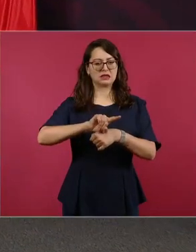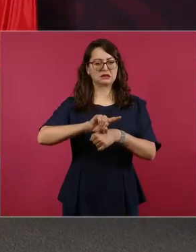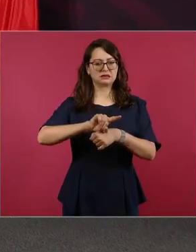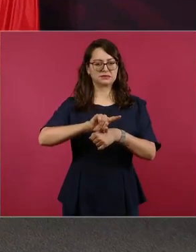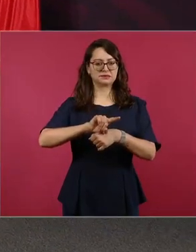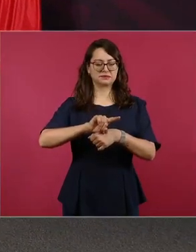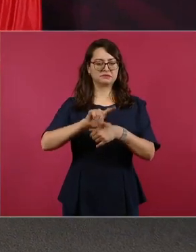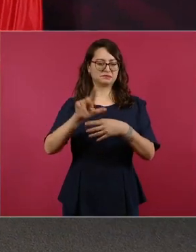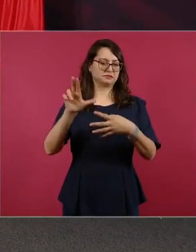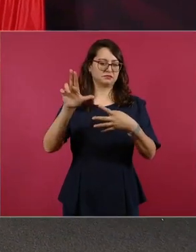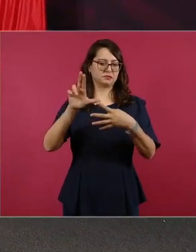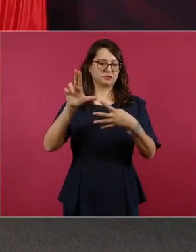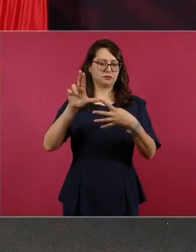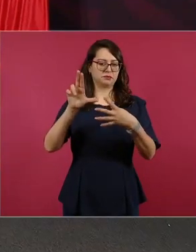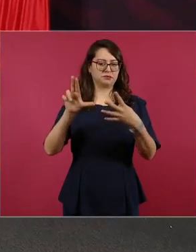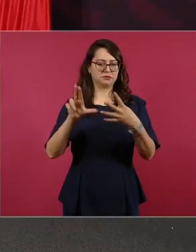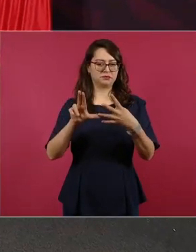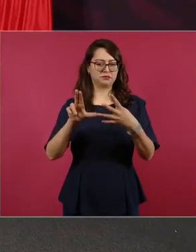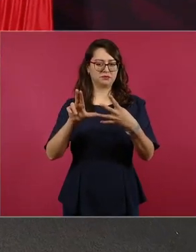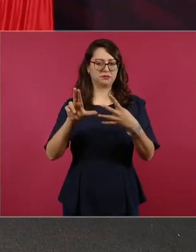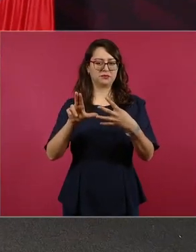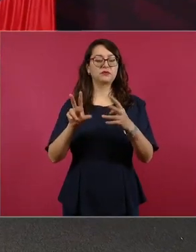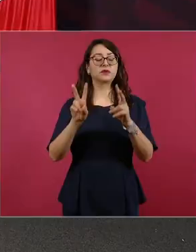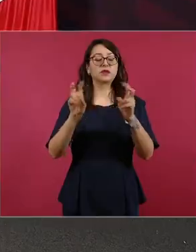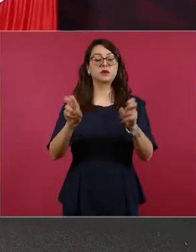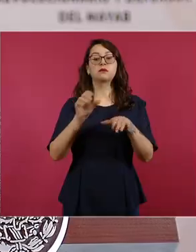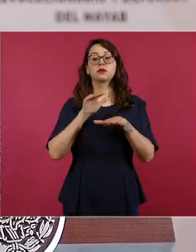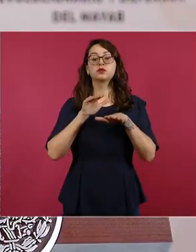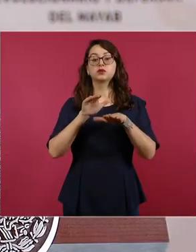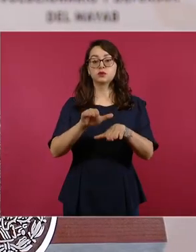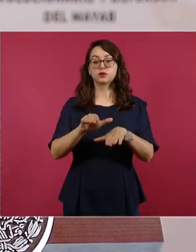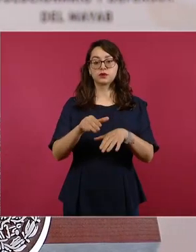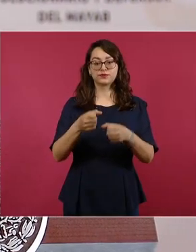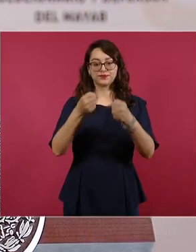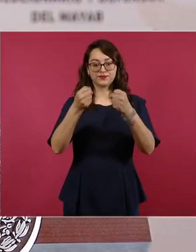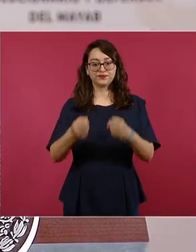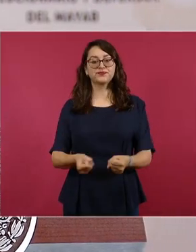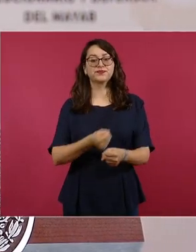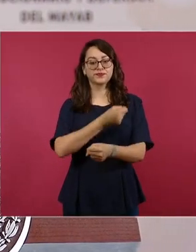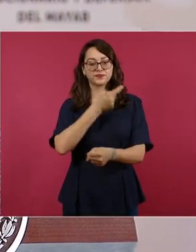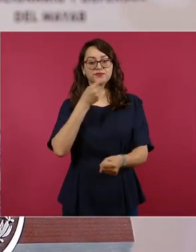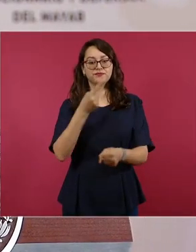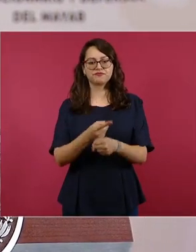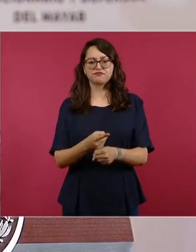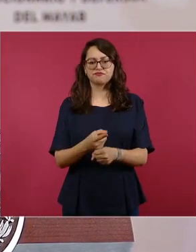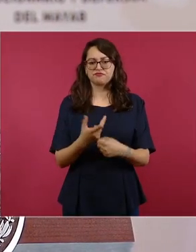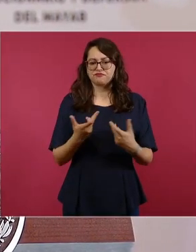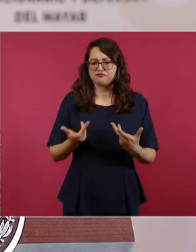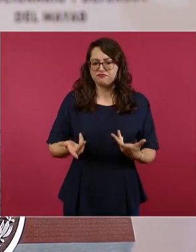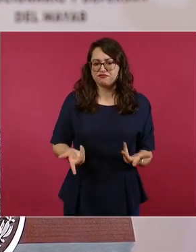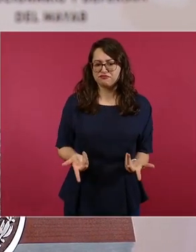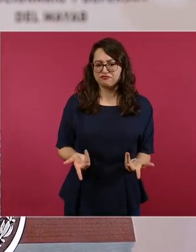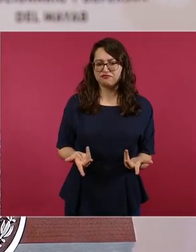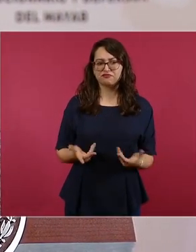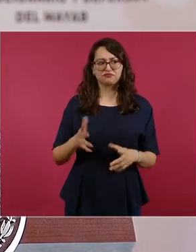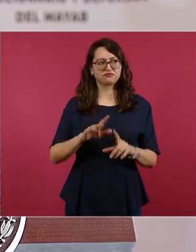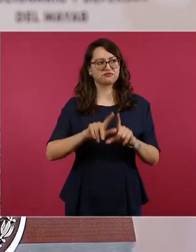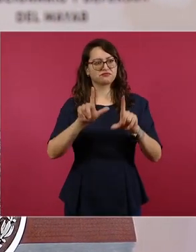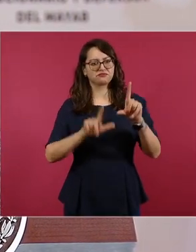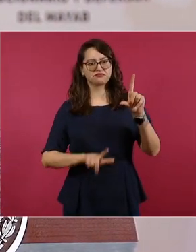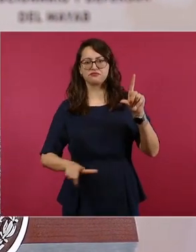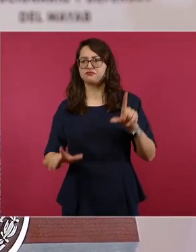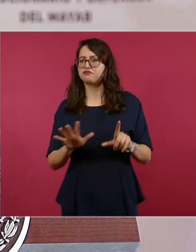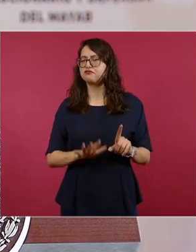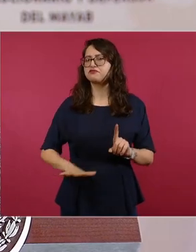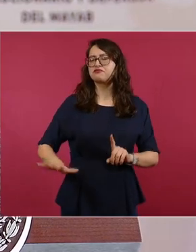la seguridad, cómo estamos en seguridad en el país hasta